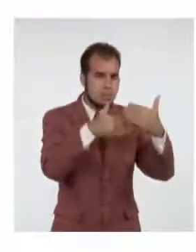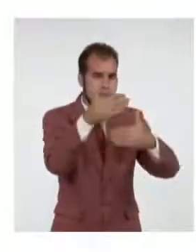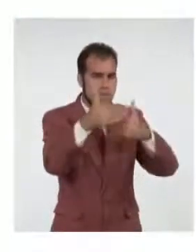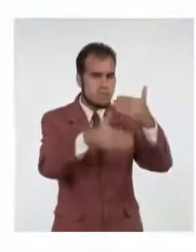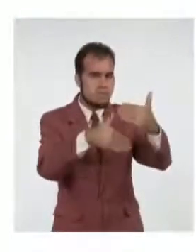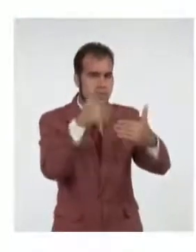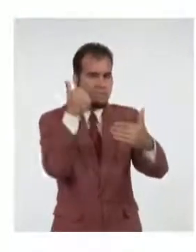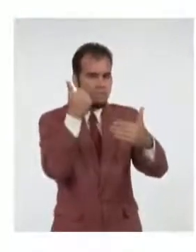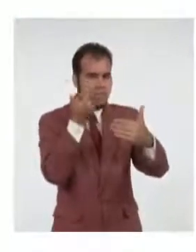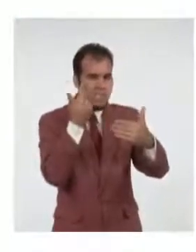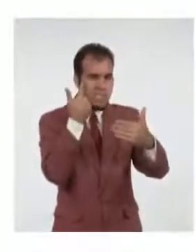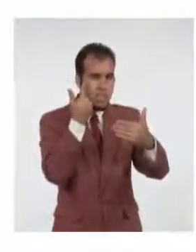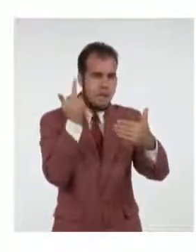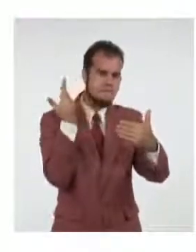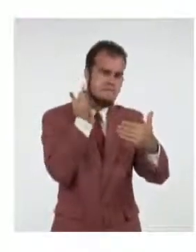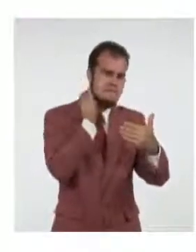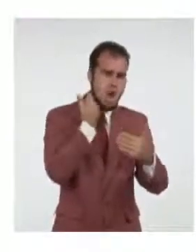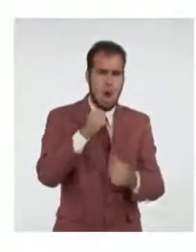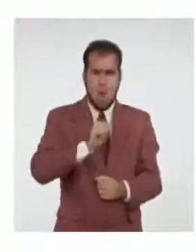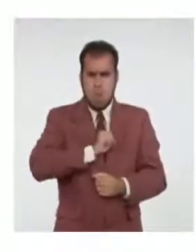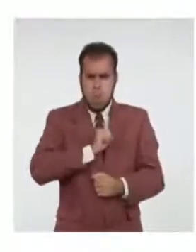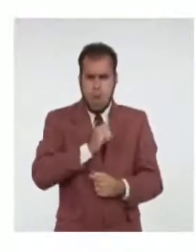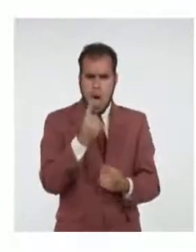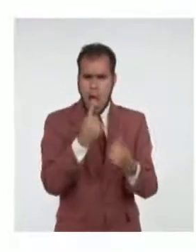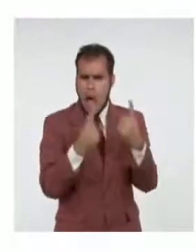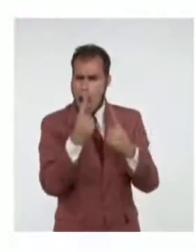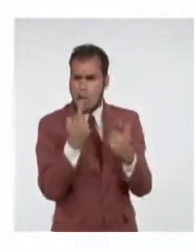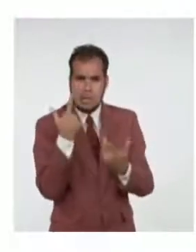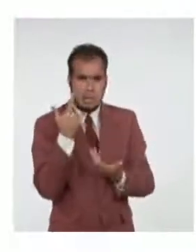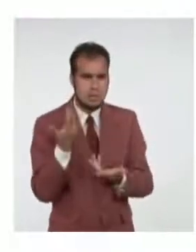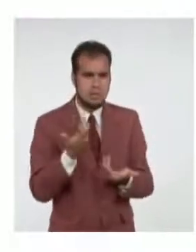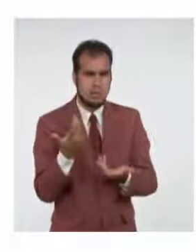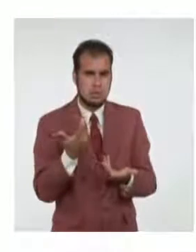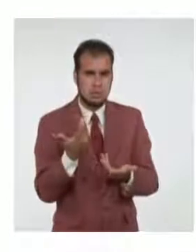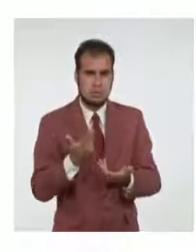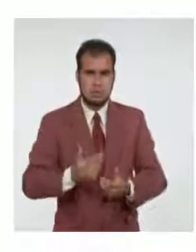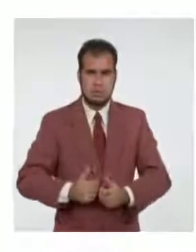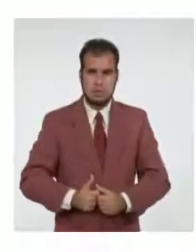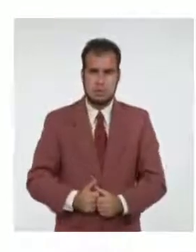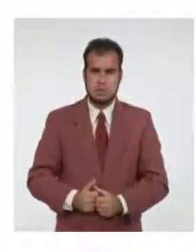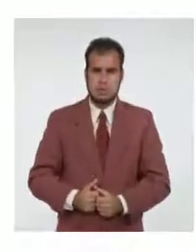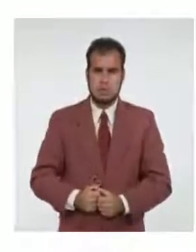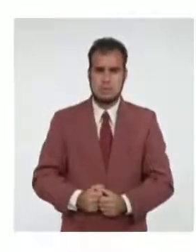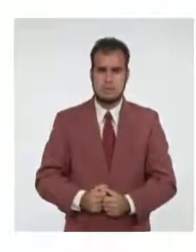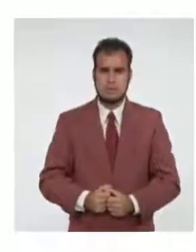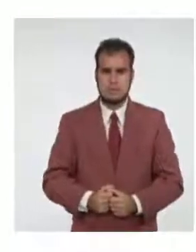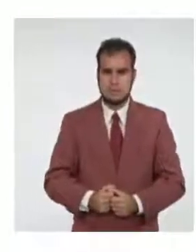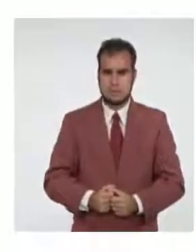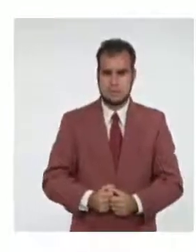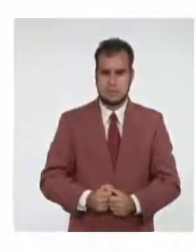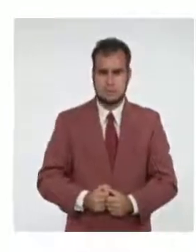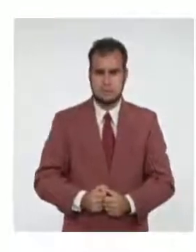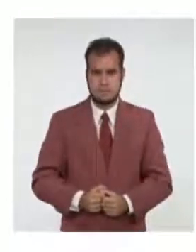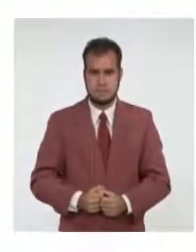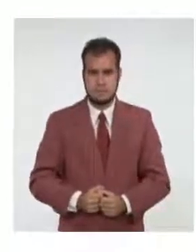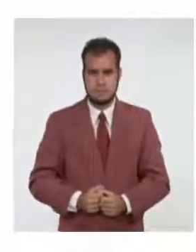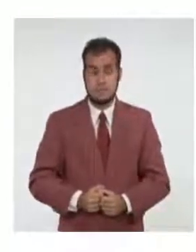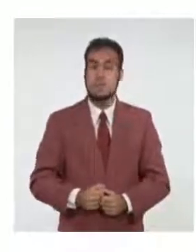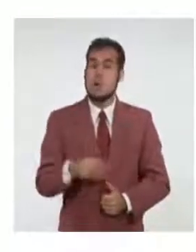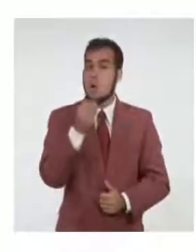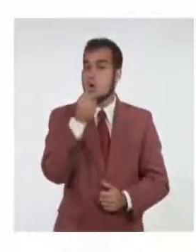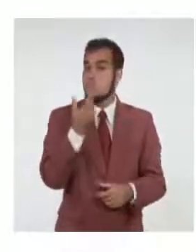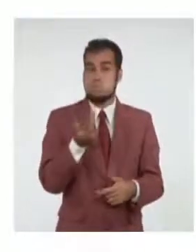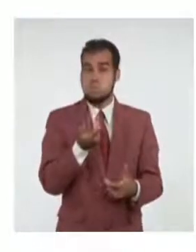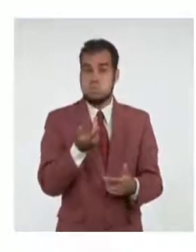tiene algún síntoma de la enfermedad. Se mantiene en aislamiento en su domicilio, de forma tal de poder identificar